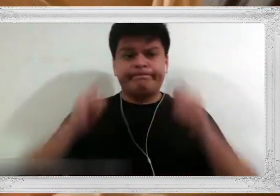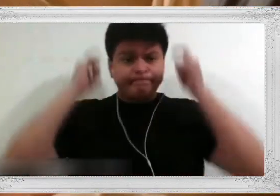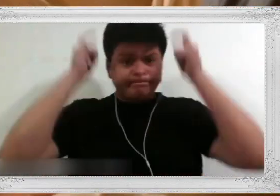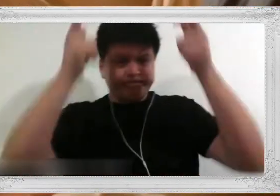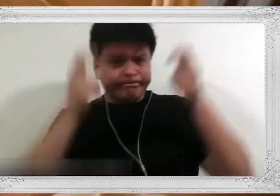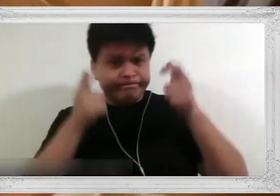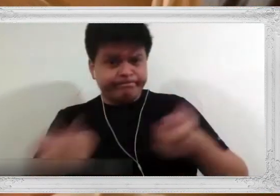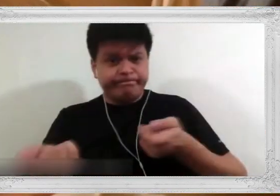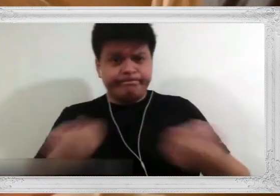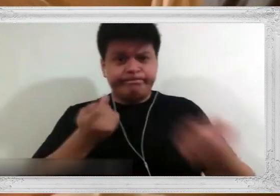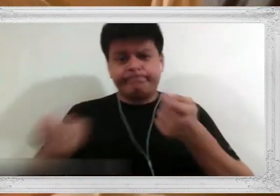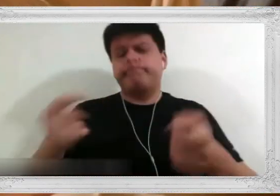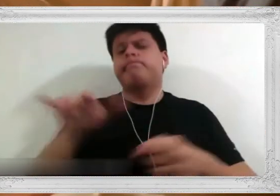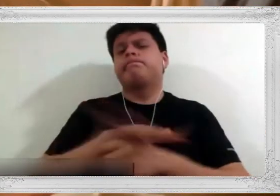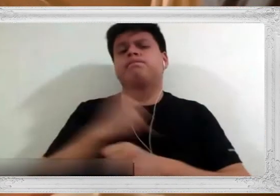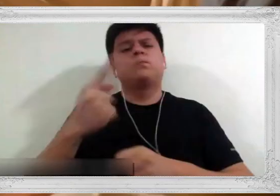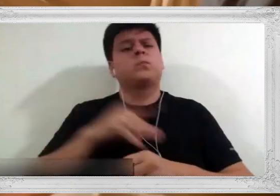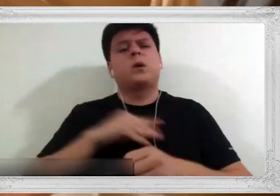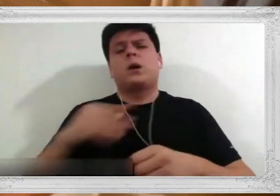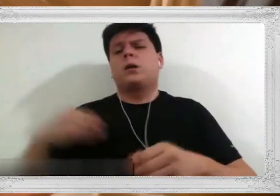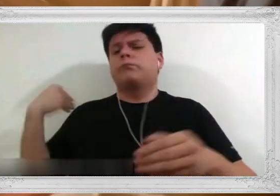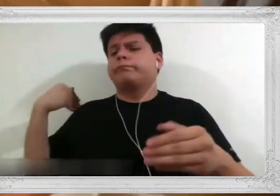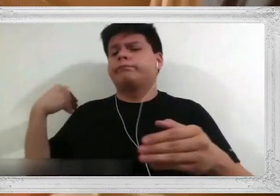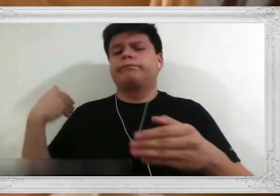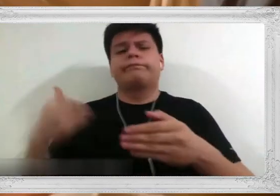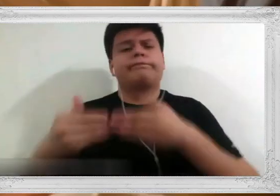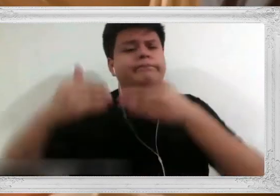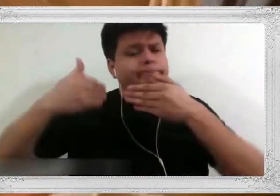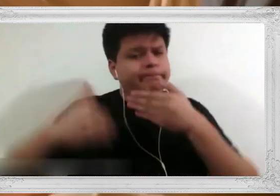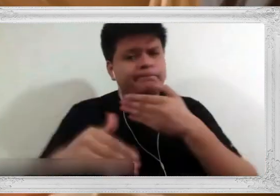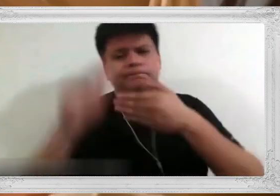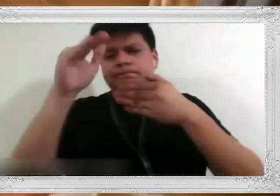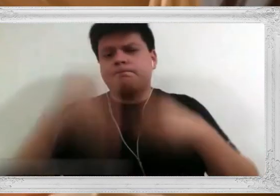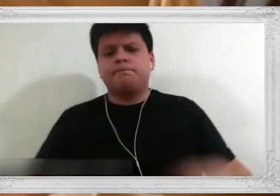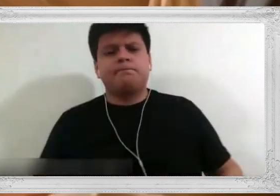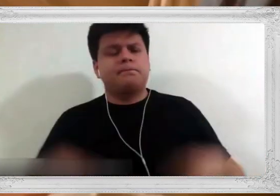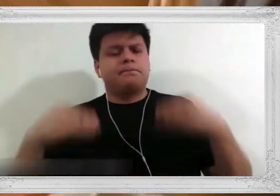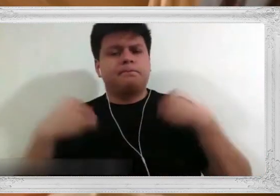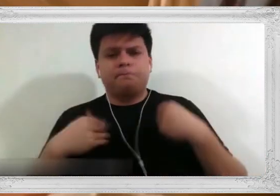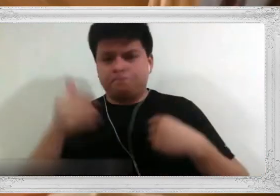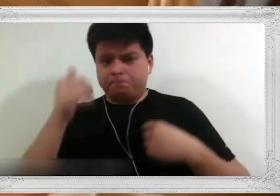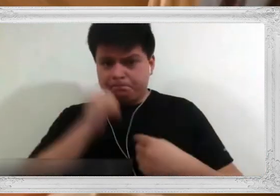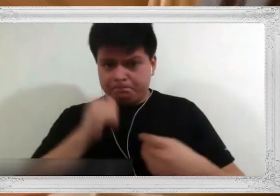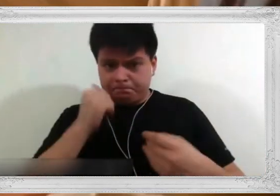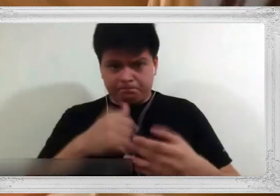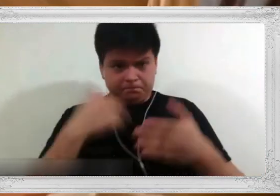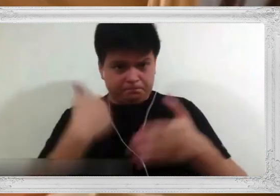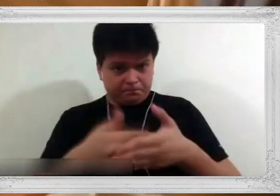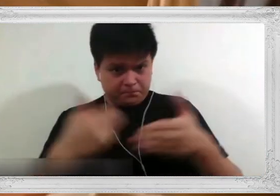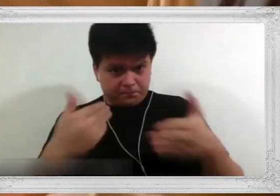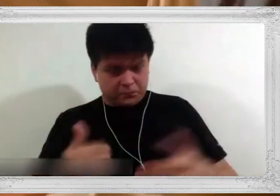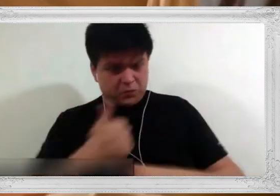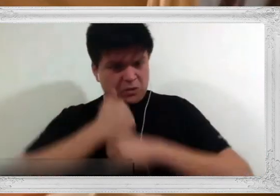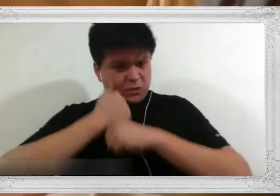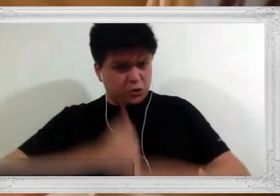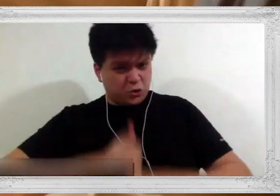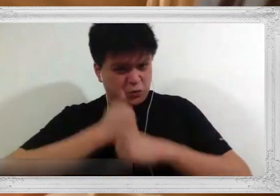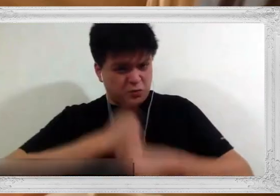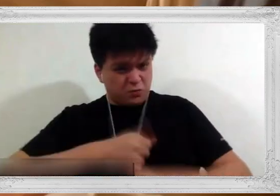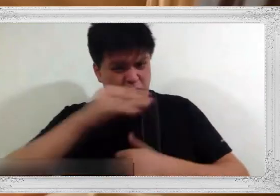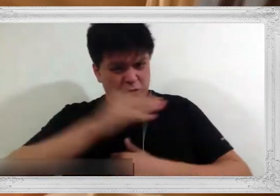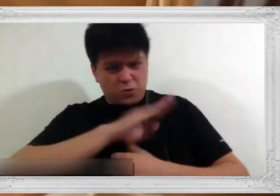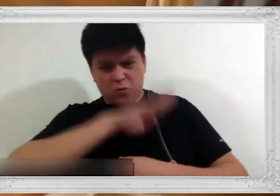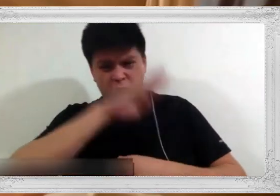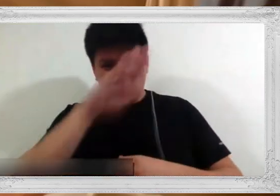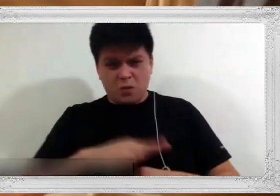disponible al don de toda la vida. En efecto, con su pasión y muerte, él conquista el